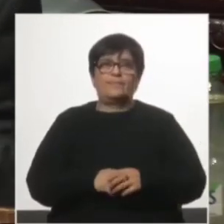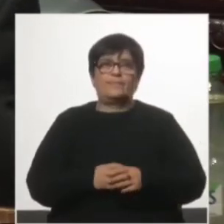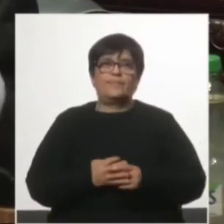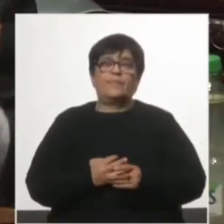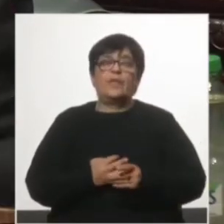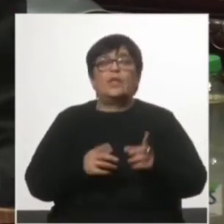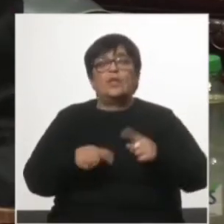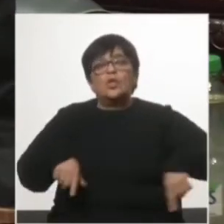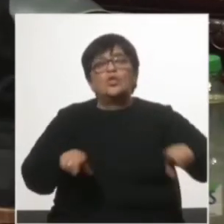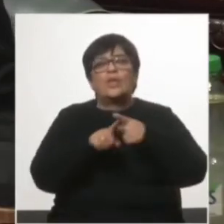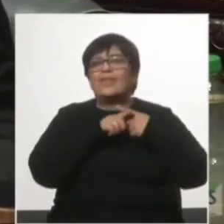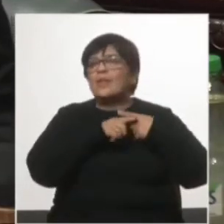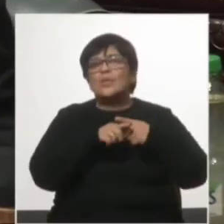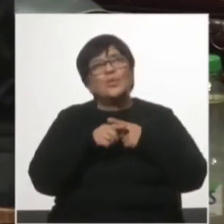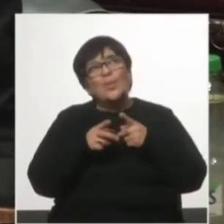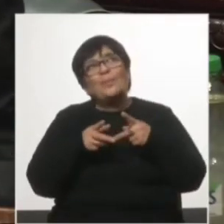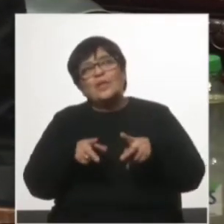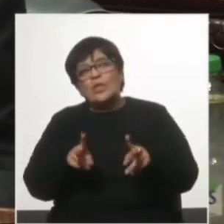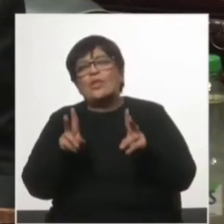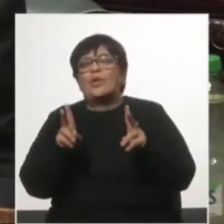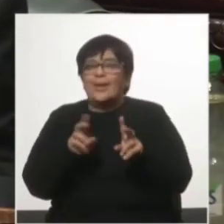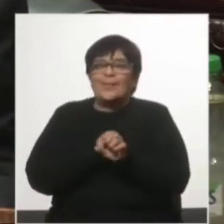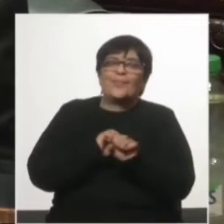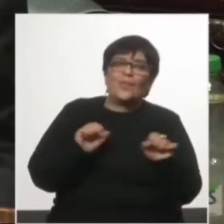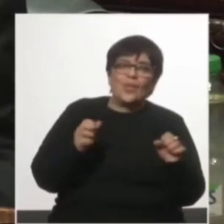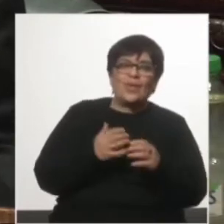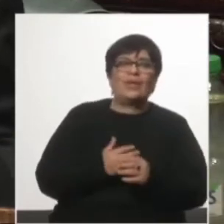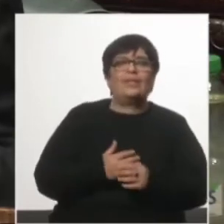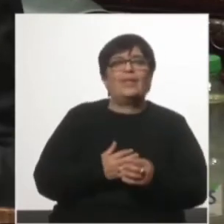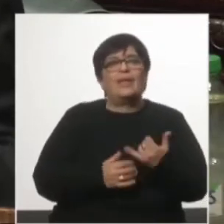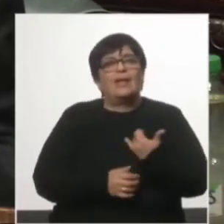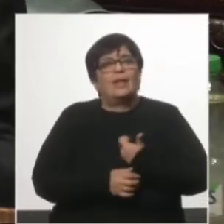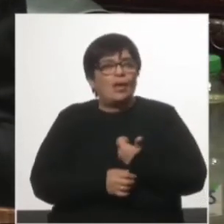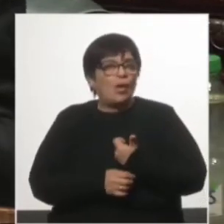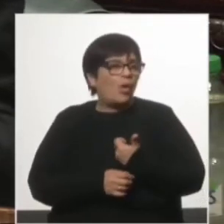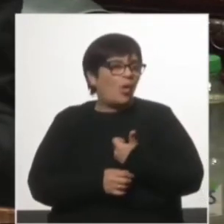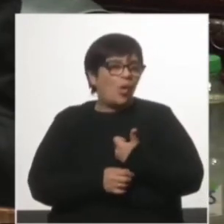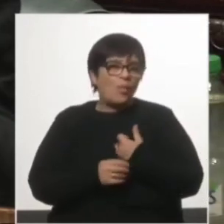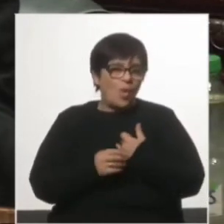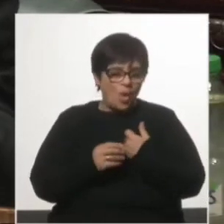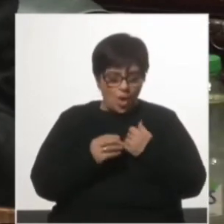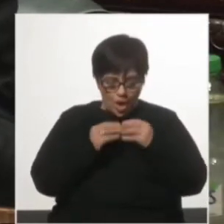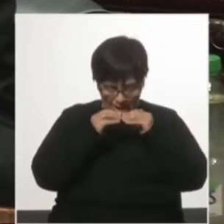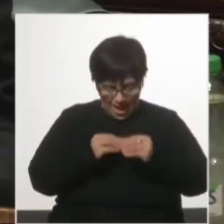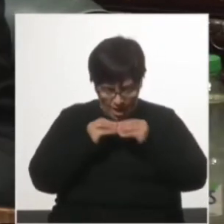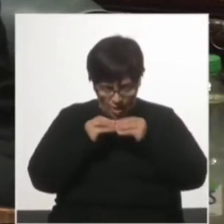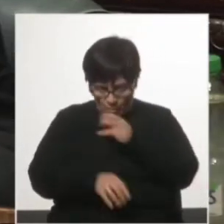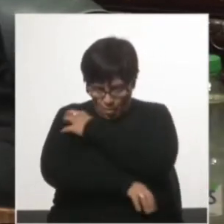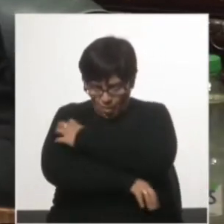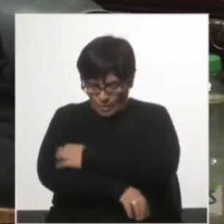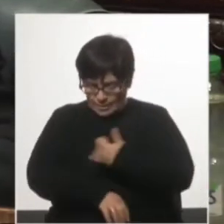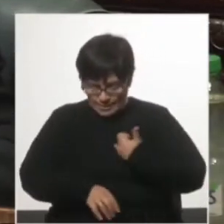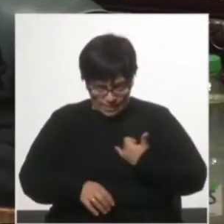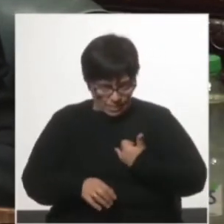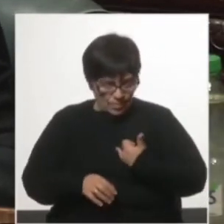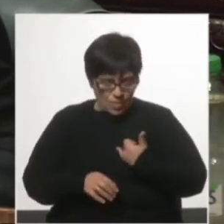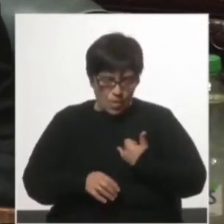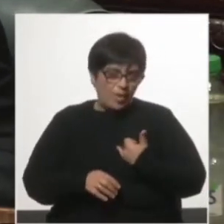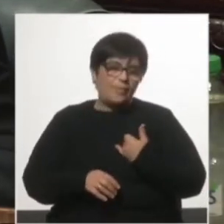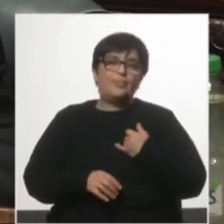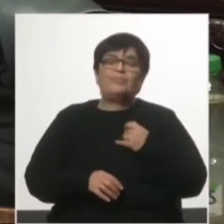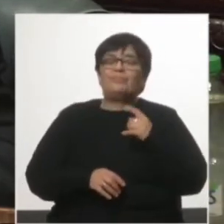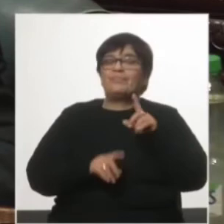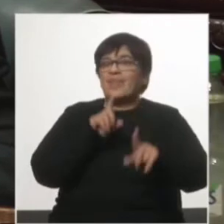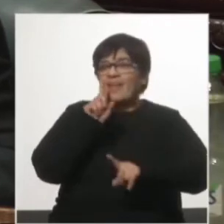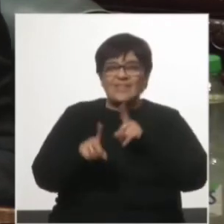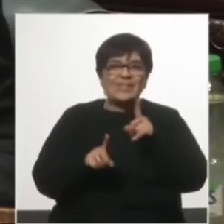Podemos discutir metodológicamente el tema de cómo medir la pobreza, de cómo, digamos, de alguna manera no son tan sólidos